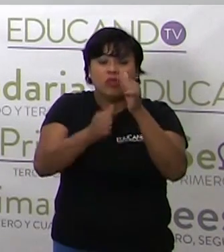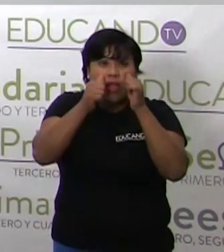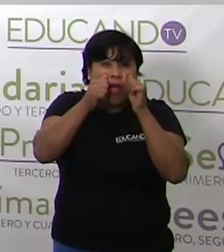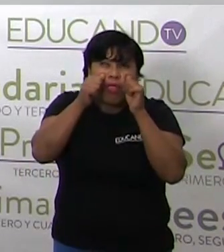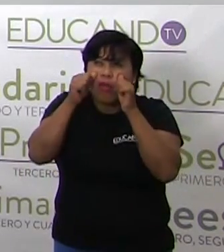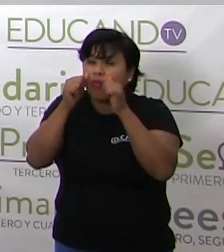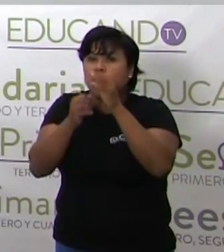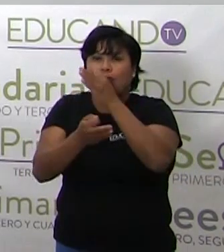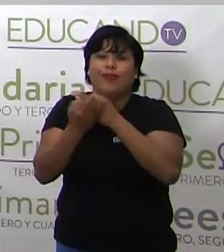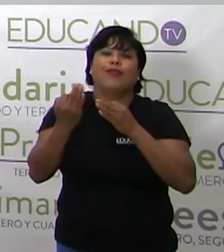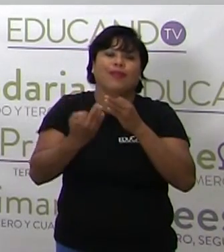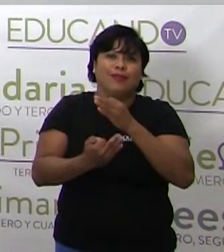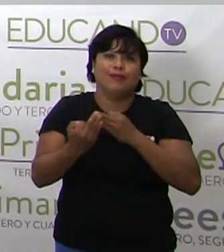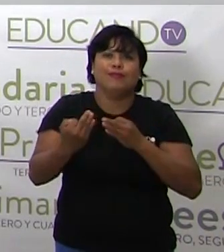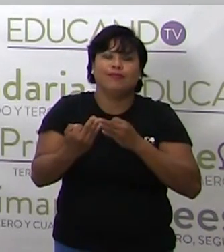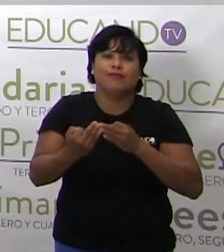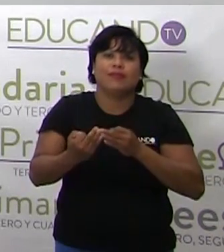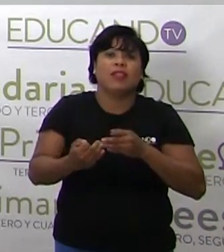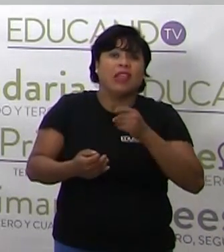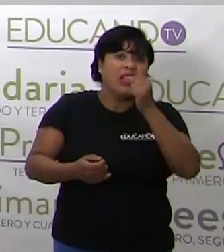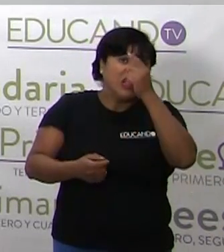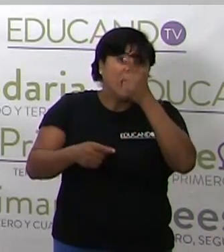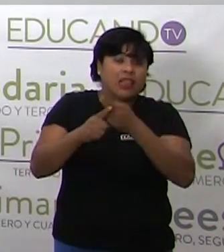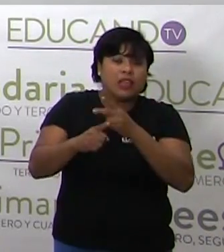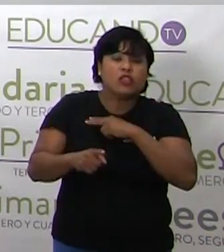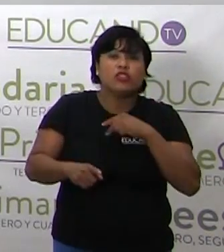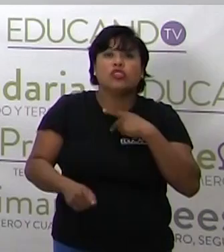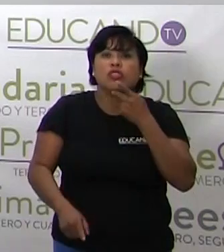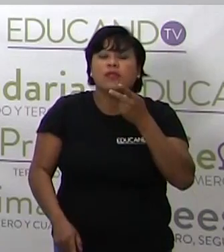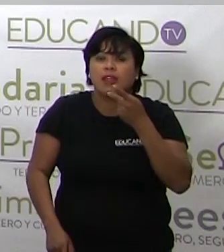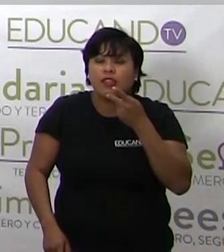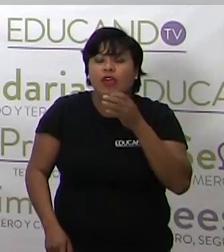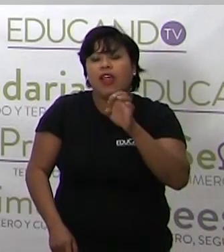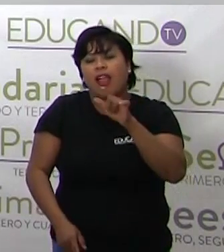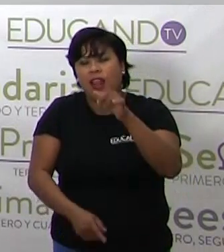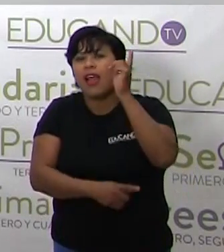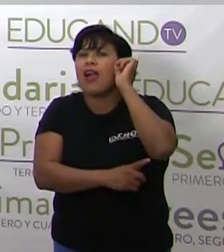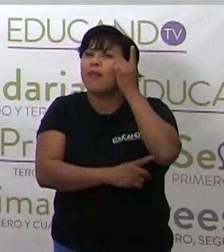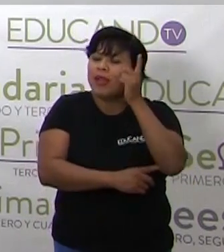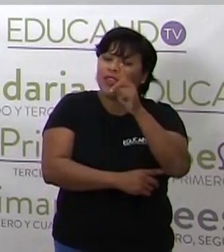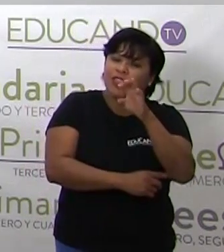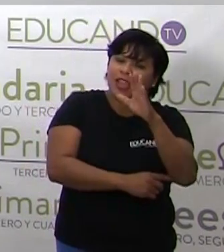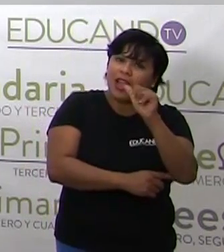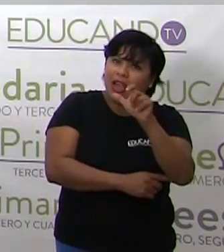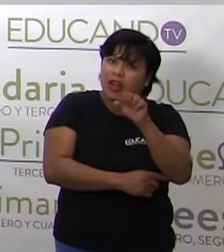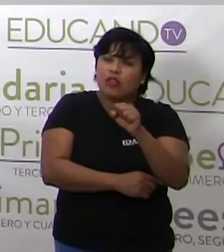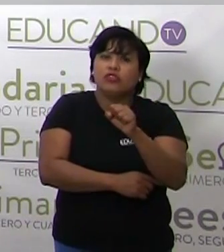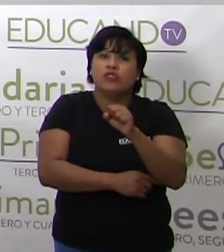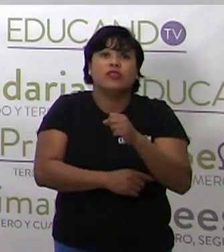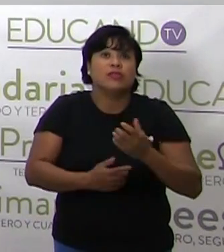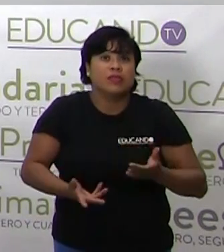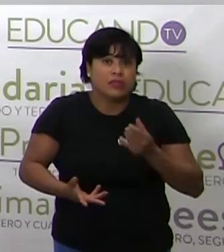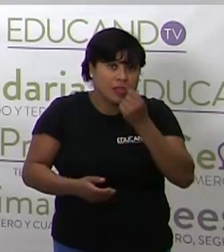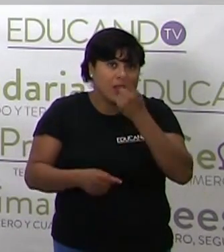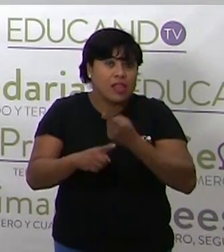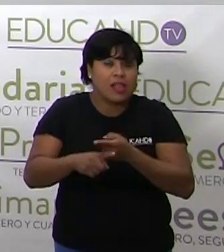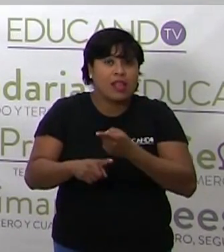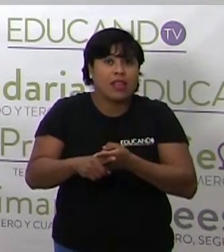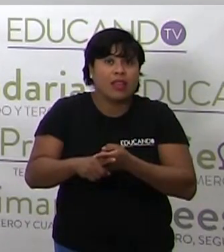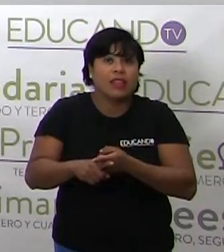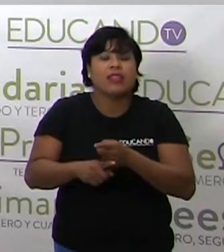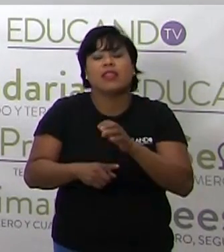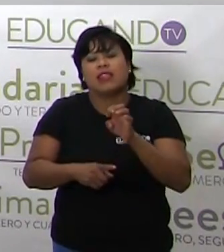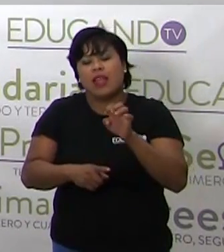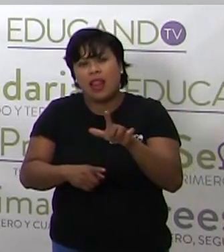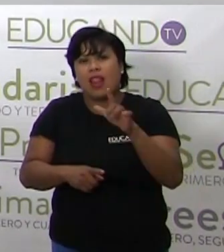a todo. ¿De quién estamos hablando? ¿Del caballo de Carlos o de Carlos?